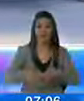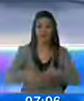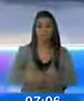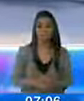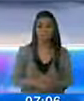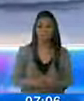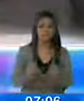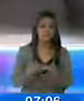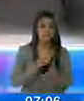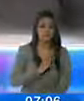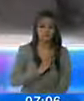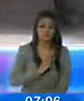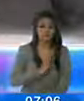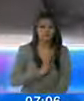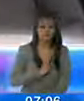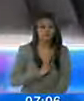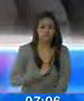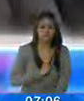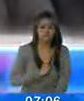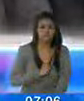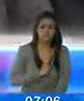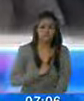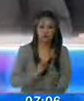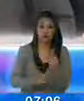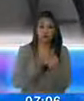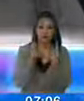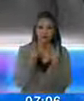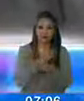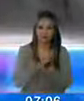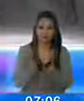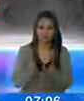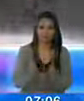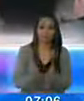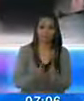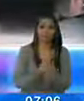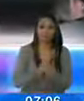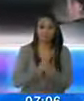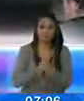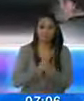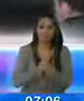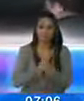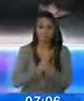aún más el dolor que se hizo eterno al ver por última vez a los que tanto amaron.